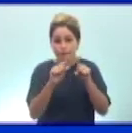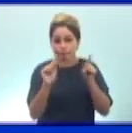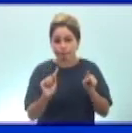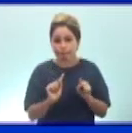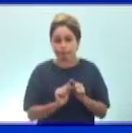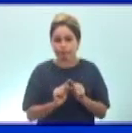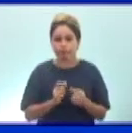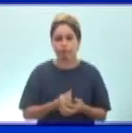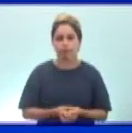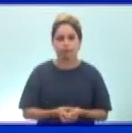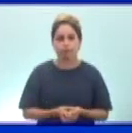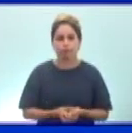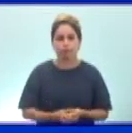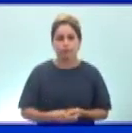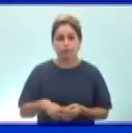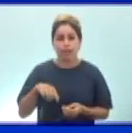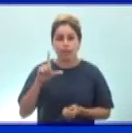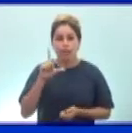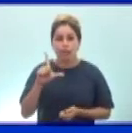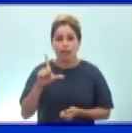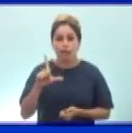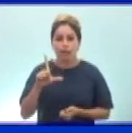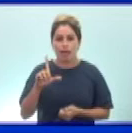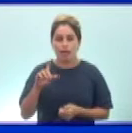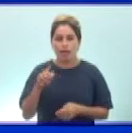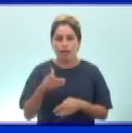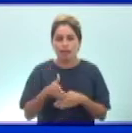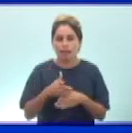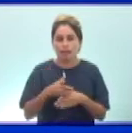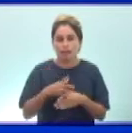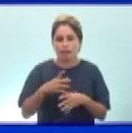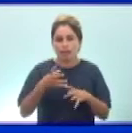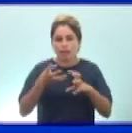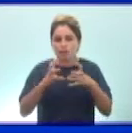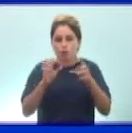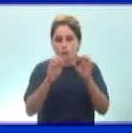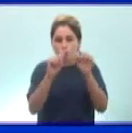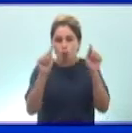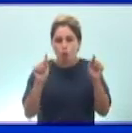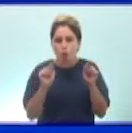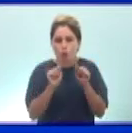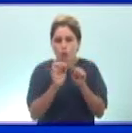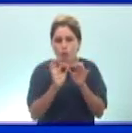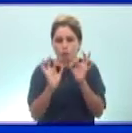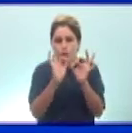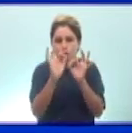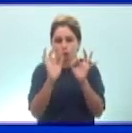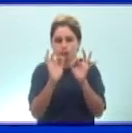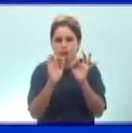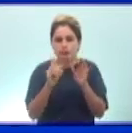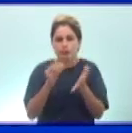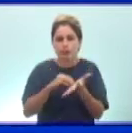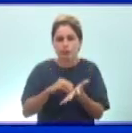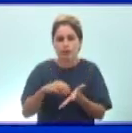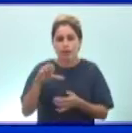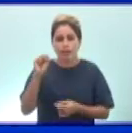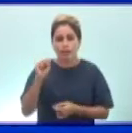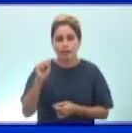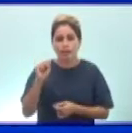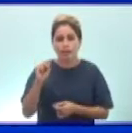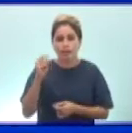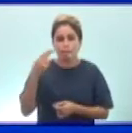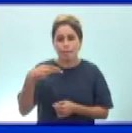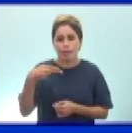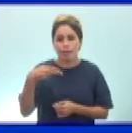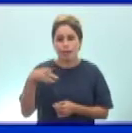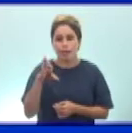L me determina el tipo de orbital atómico y se representa por las letras S, P, D y F. Y como